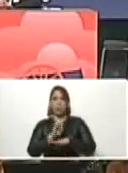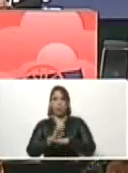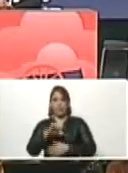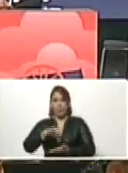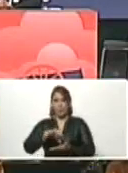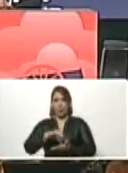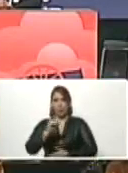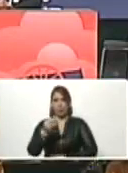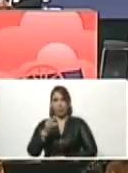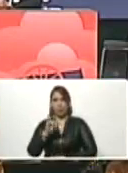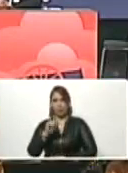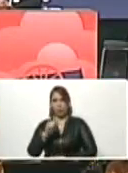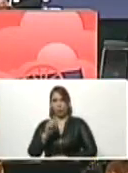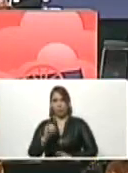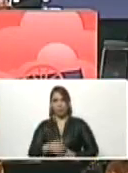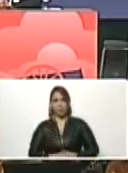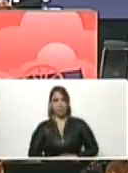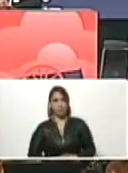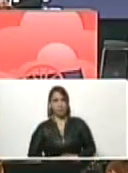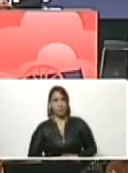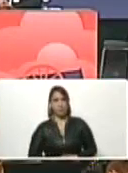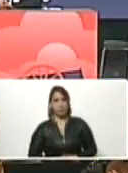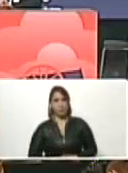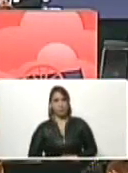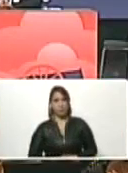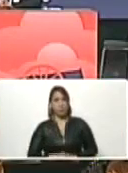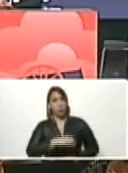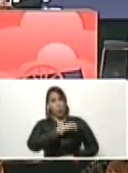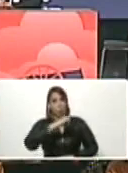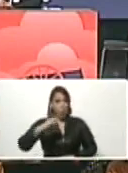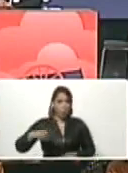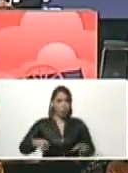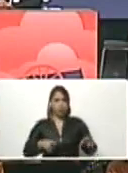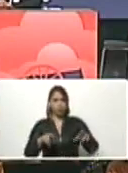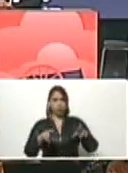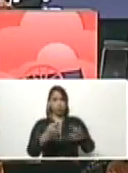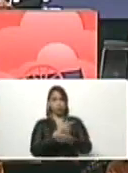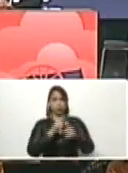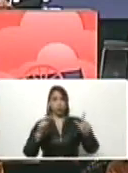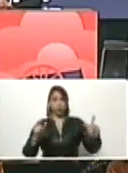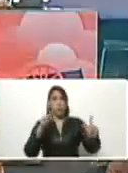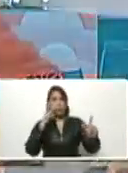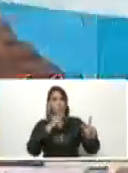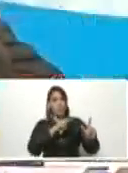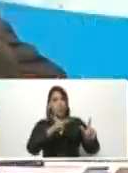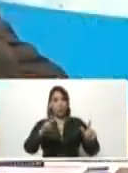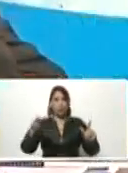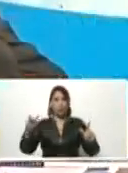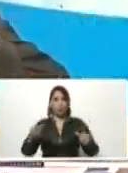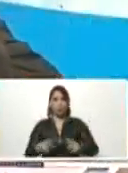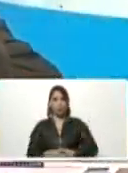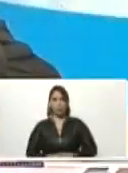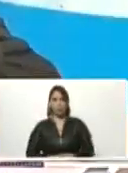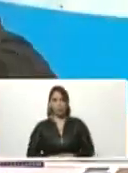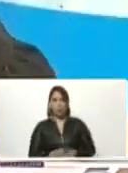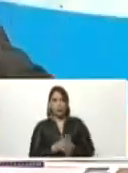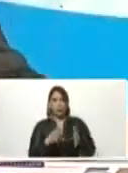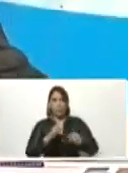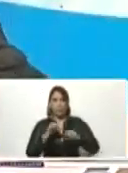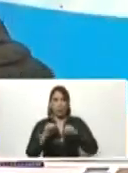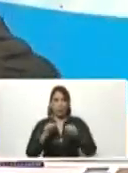de Quito. Así es. Y desde el Orinoco, el Libertador visualizando el gran